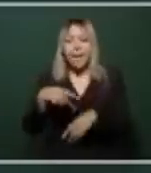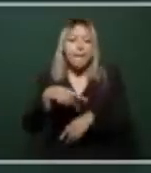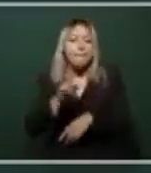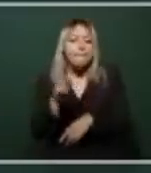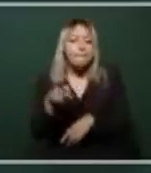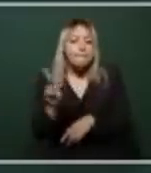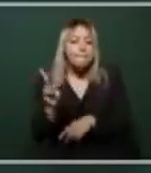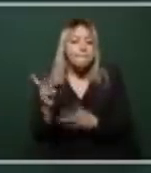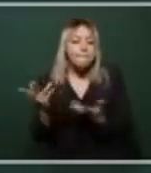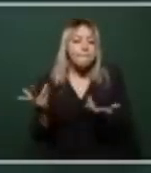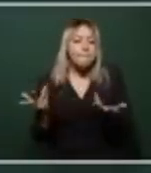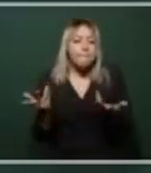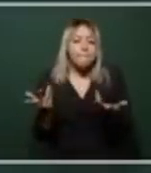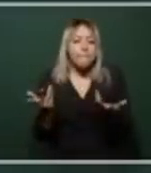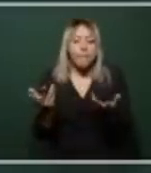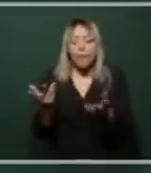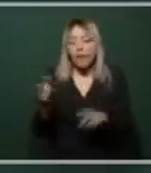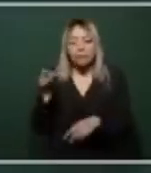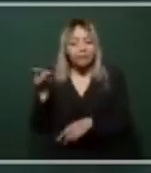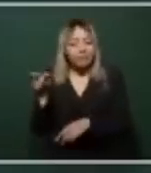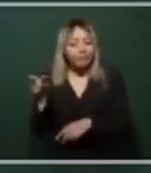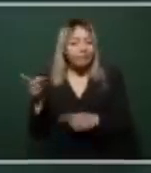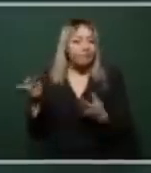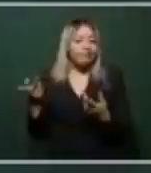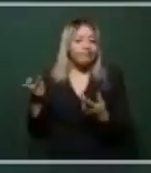más están viendo